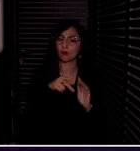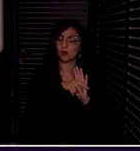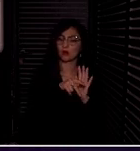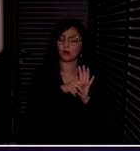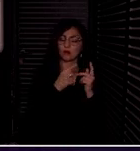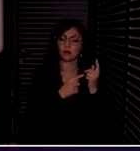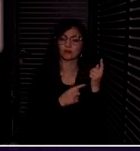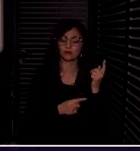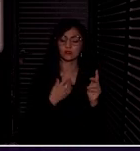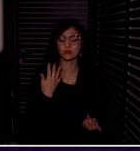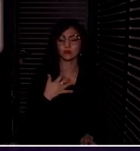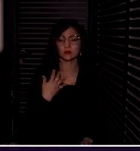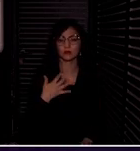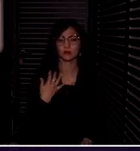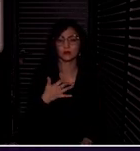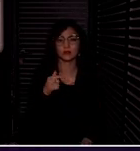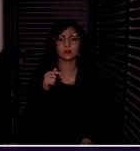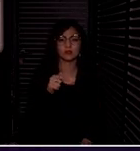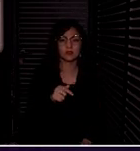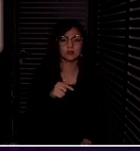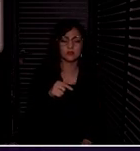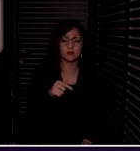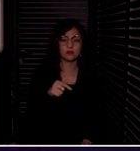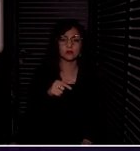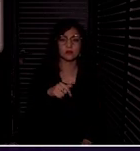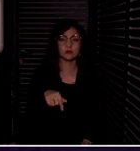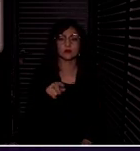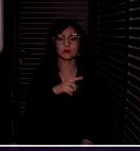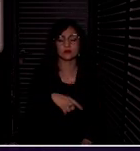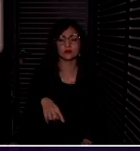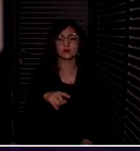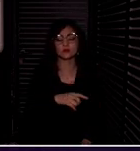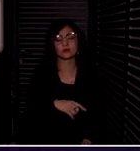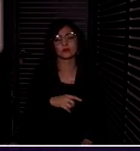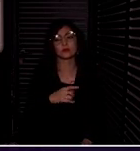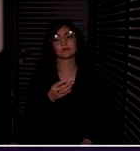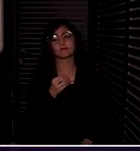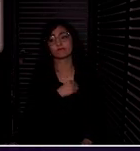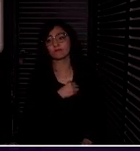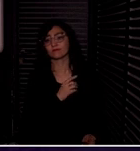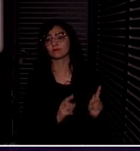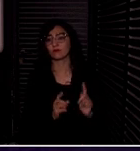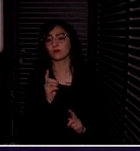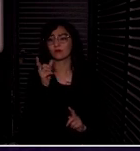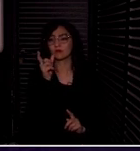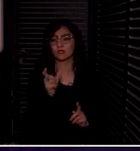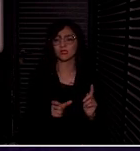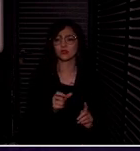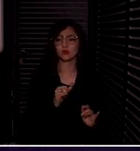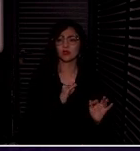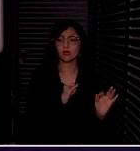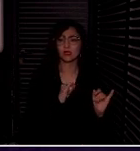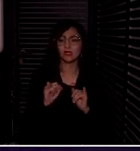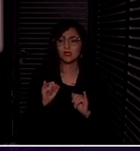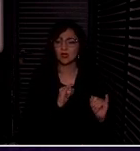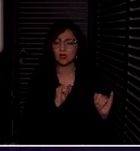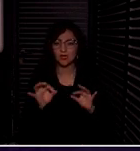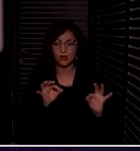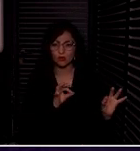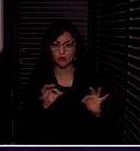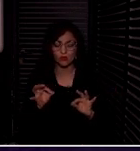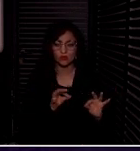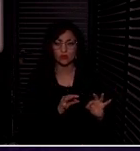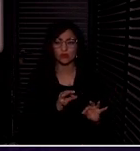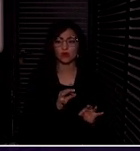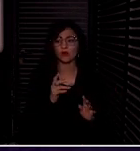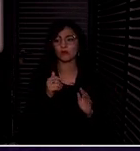que son importantes. Y en esto, en fin, lo siento por si hay en la sala algún ingeniero, algún directivo